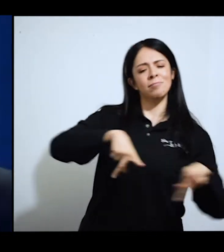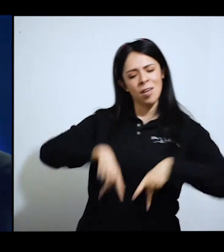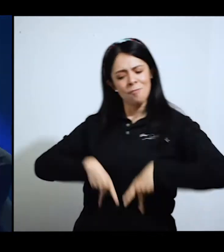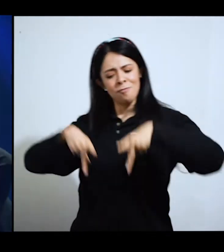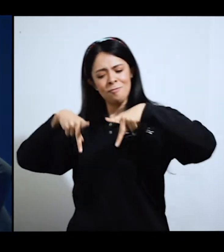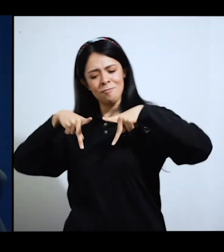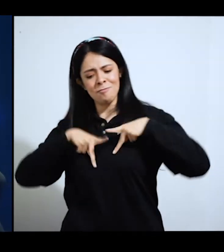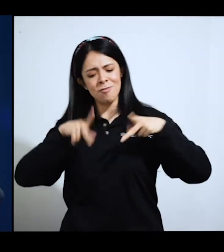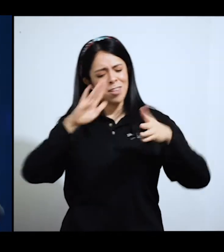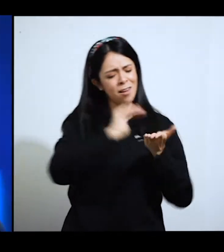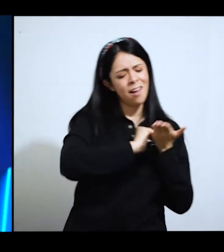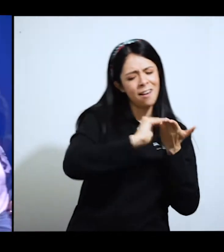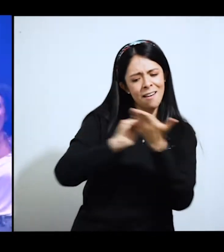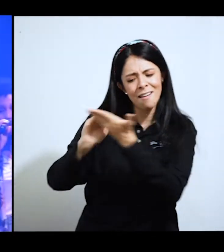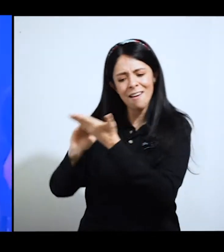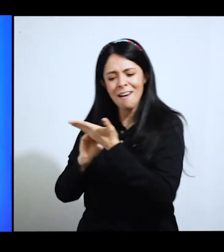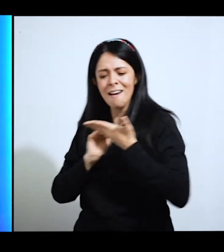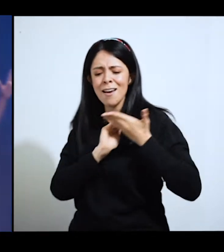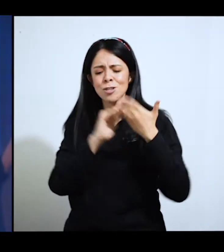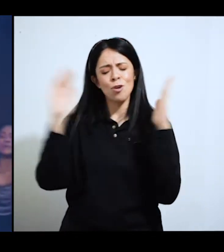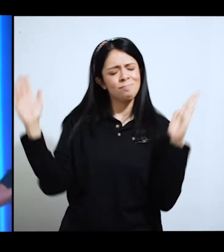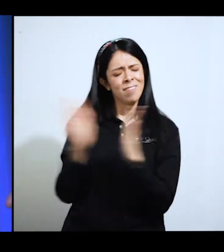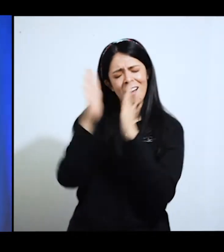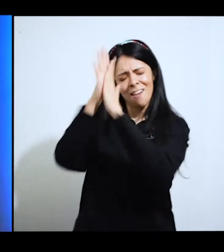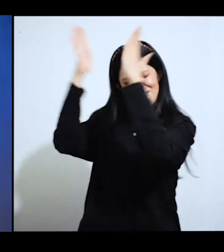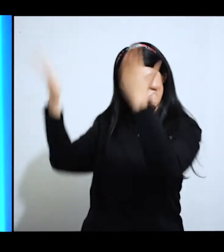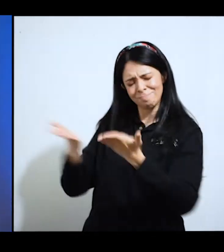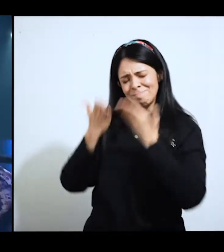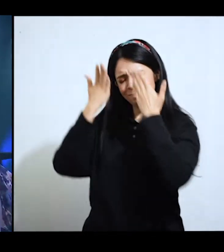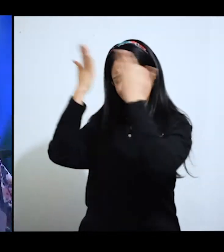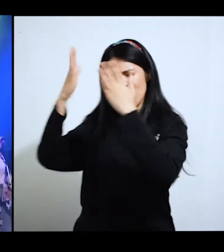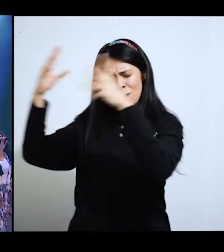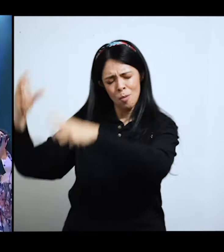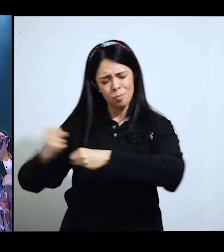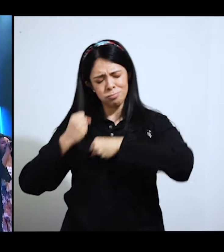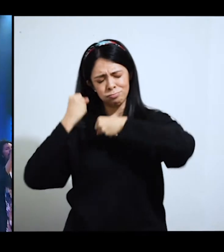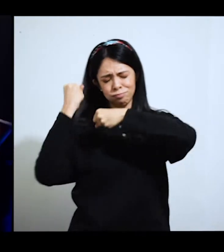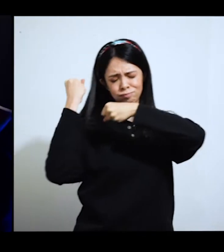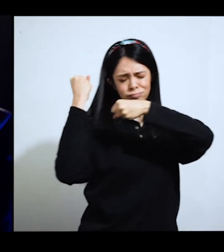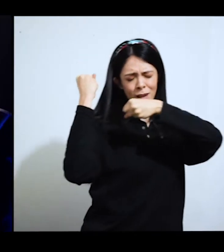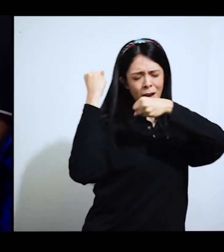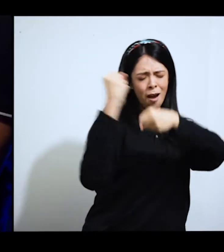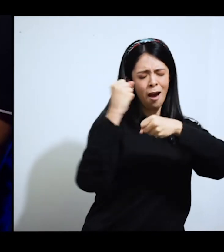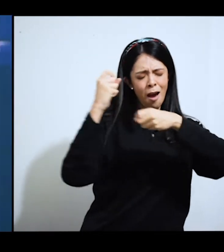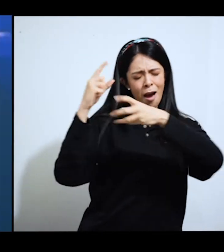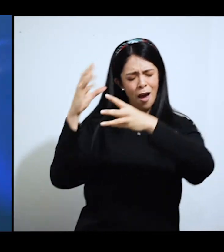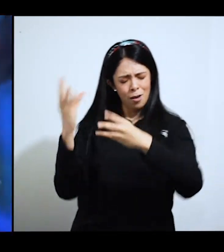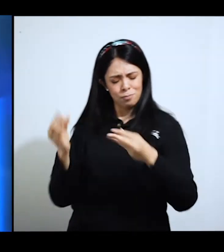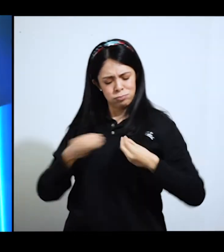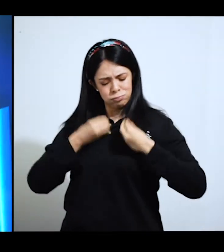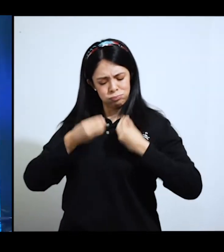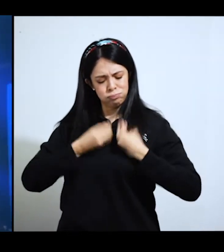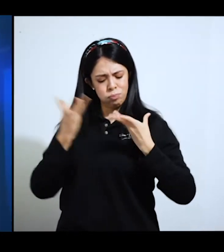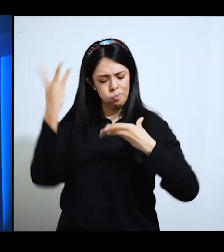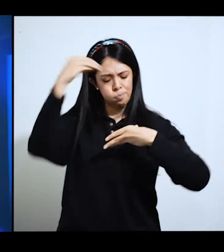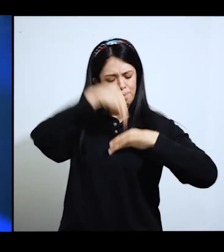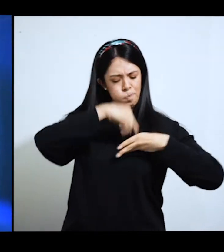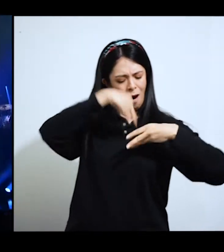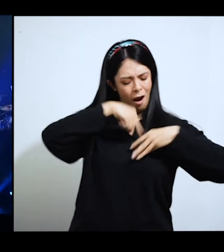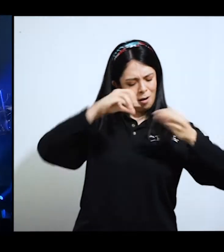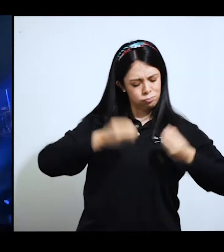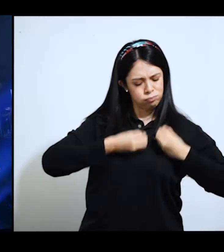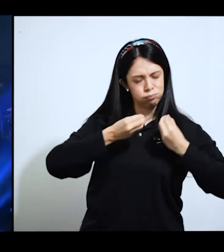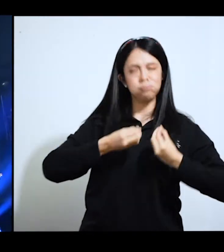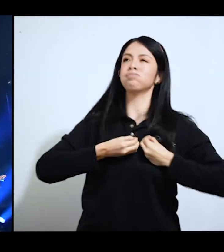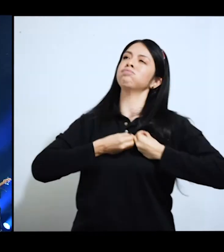Te alabo, redimiste mi vivir. Te alabo, tu poder habita en